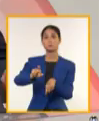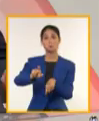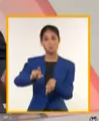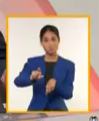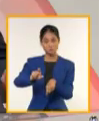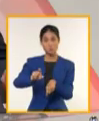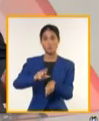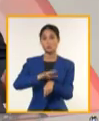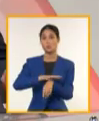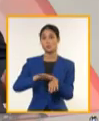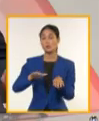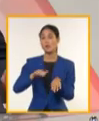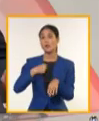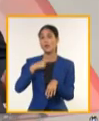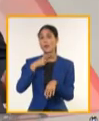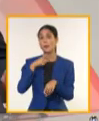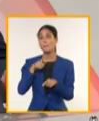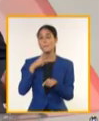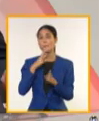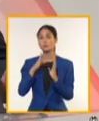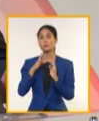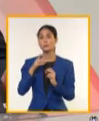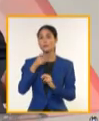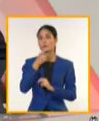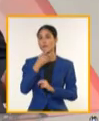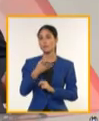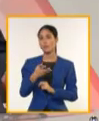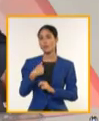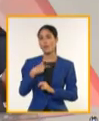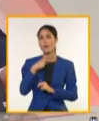siglo de Fidel. En esta ocasión, recordar lo que sucedió en